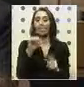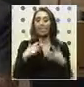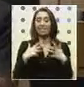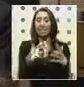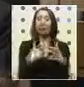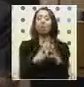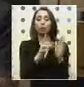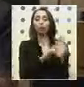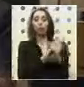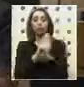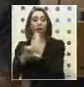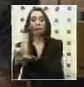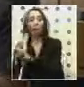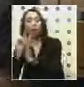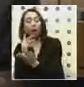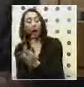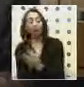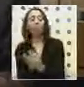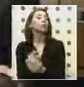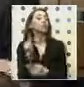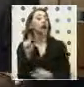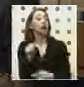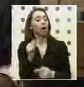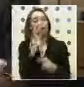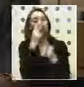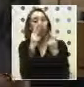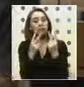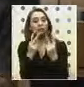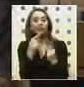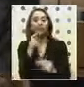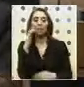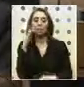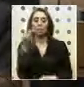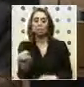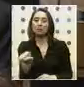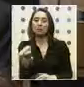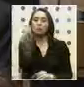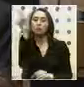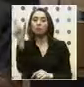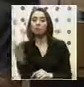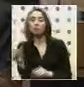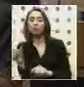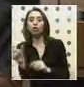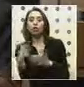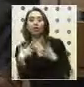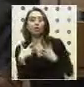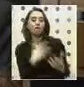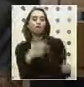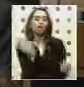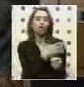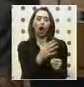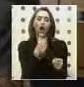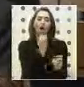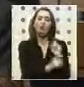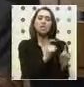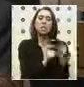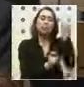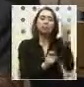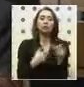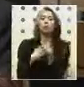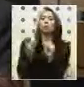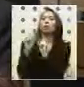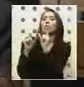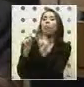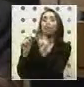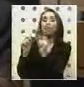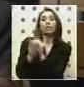legales y se persigue en la actualidad con mayor empeño a quienes la ejercen en contra de quienes no pueden defenderse. Y así fue